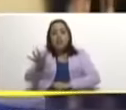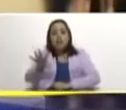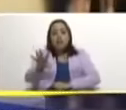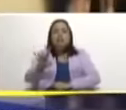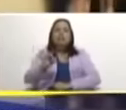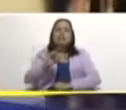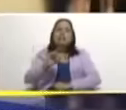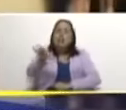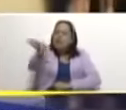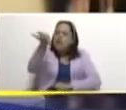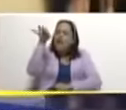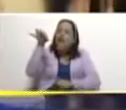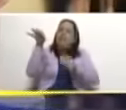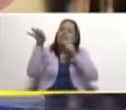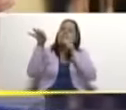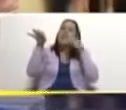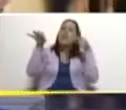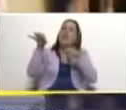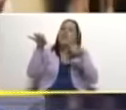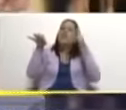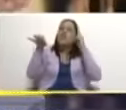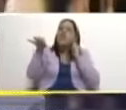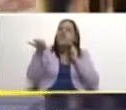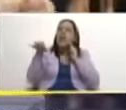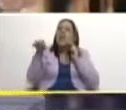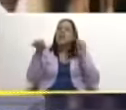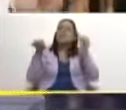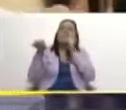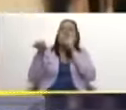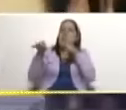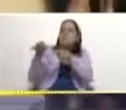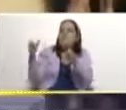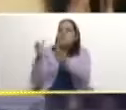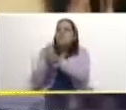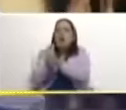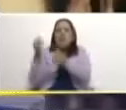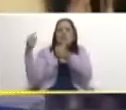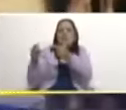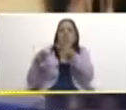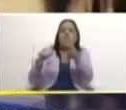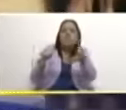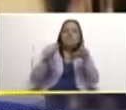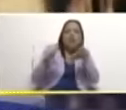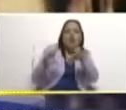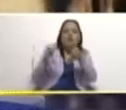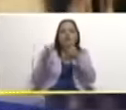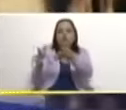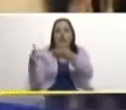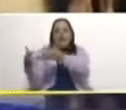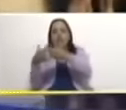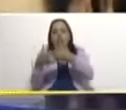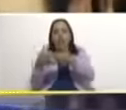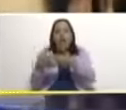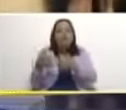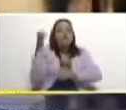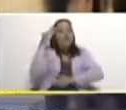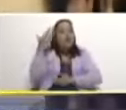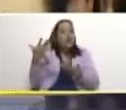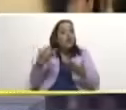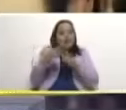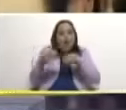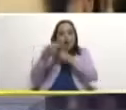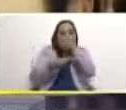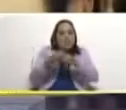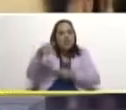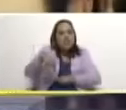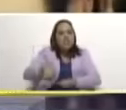Bolívar, cuando identificaron los logros, los éxitos y las victorias, cuando identificaron todo lo que estaba sucediendo